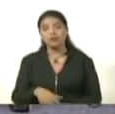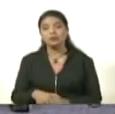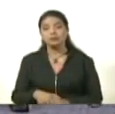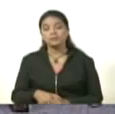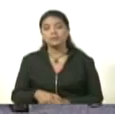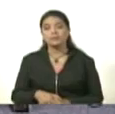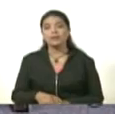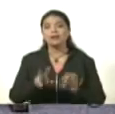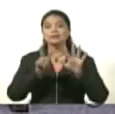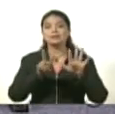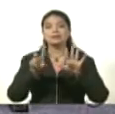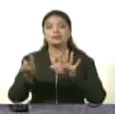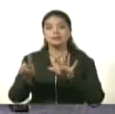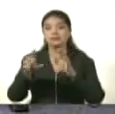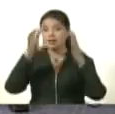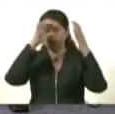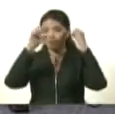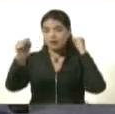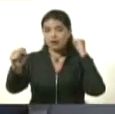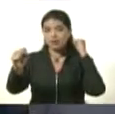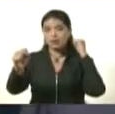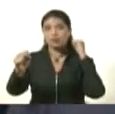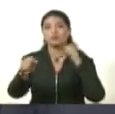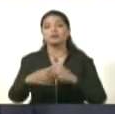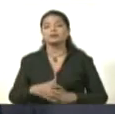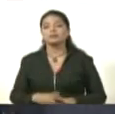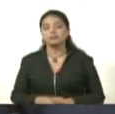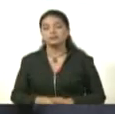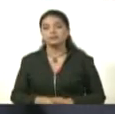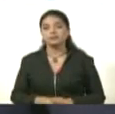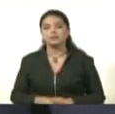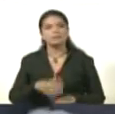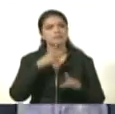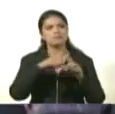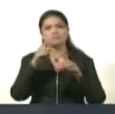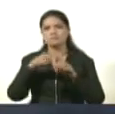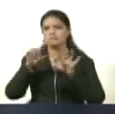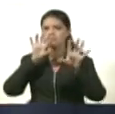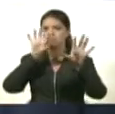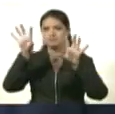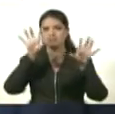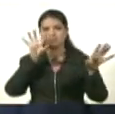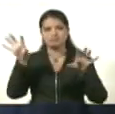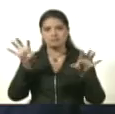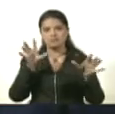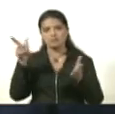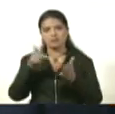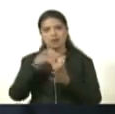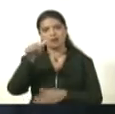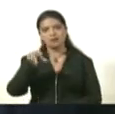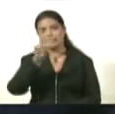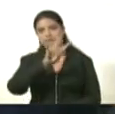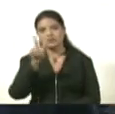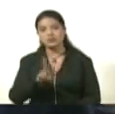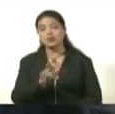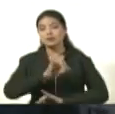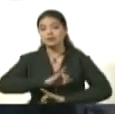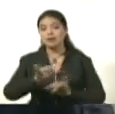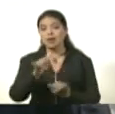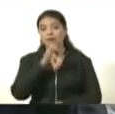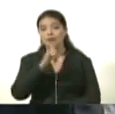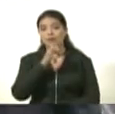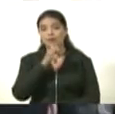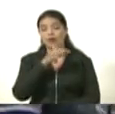los 76 representantes de los diferentes países acreditados en Venezuela. Esta es la información que